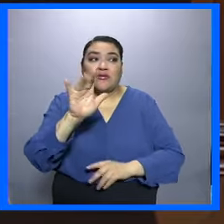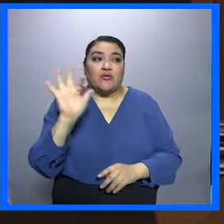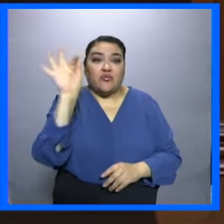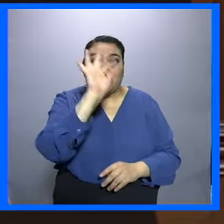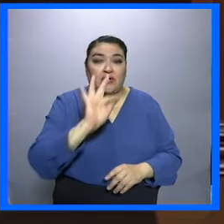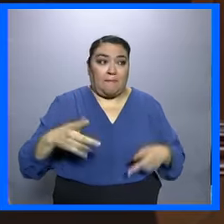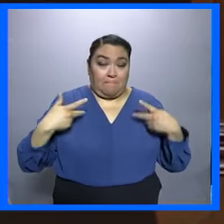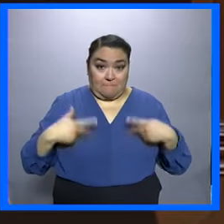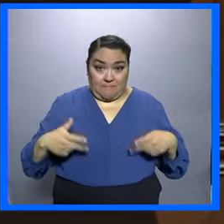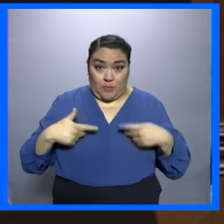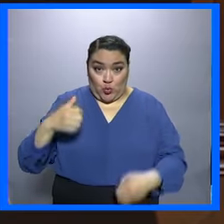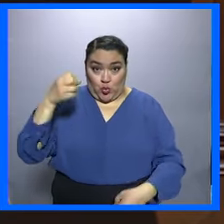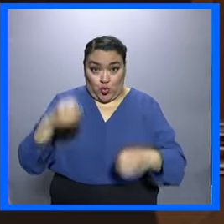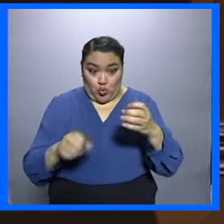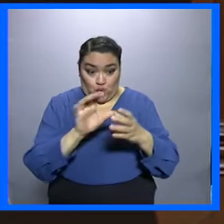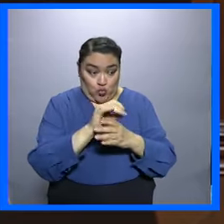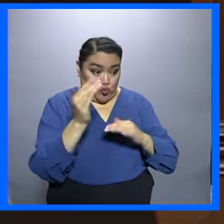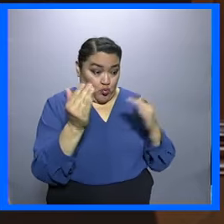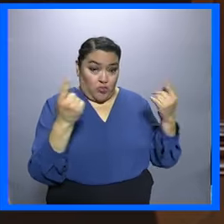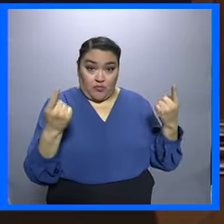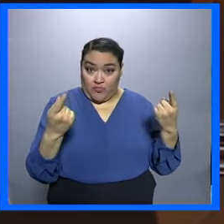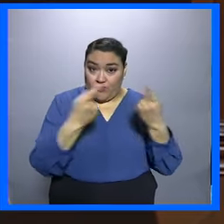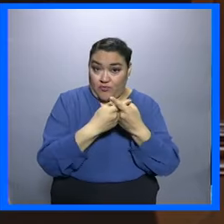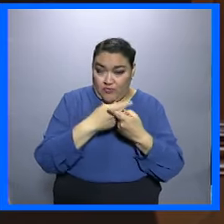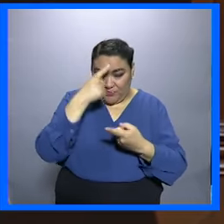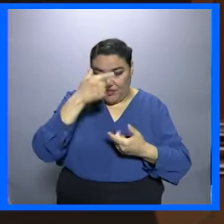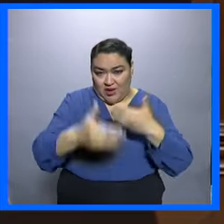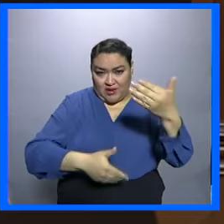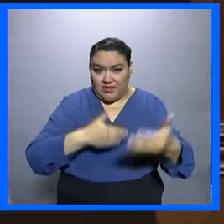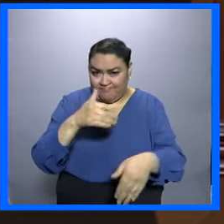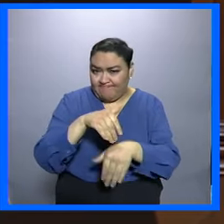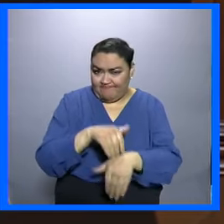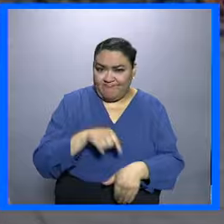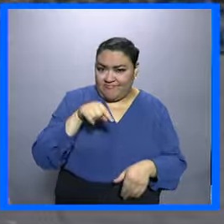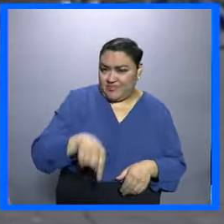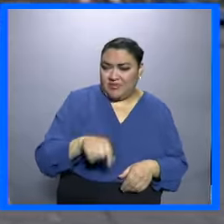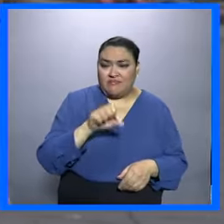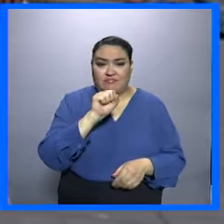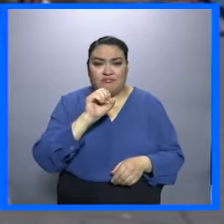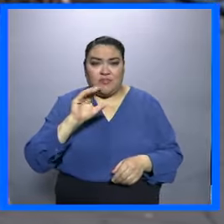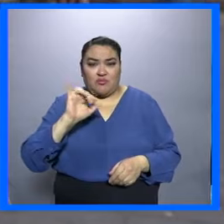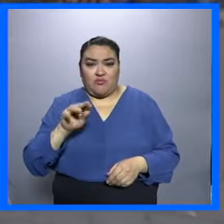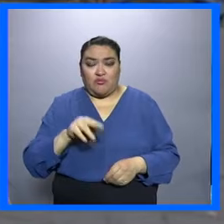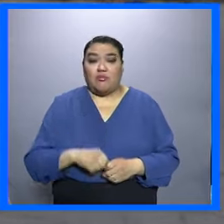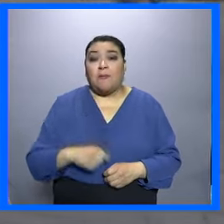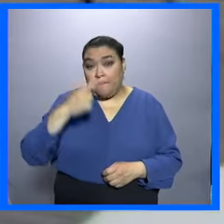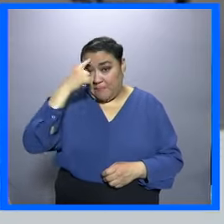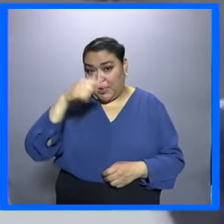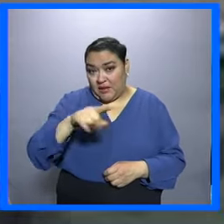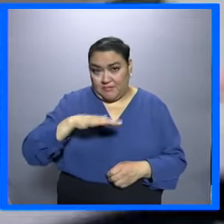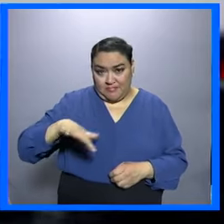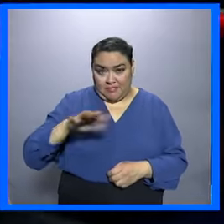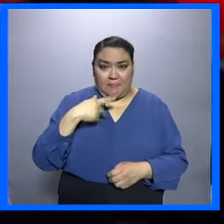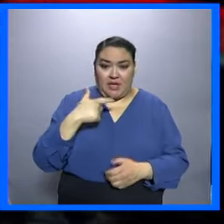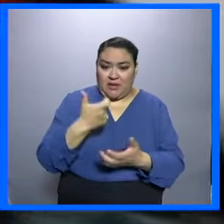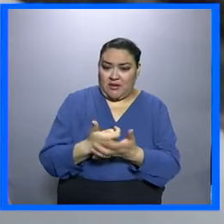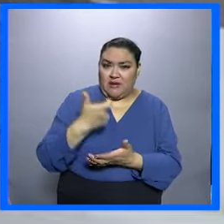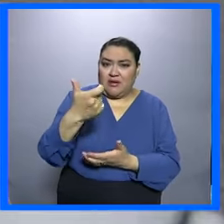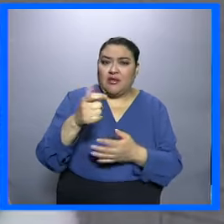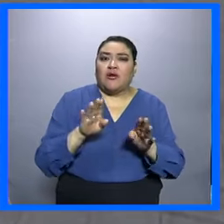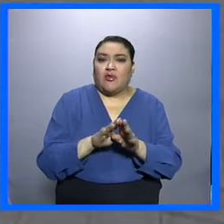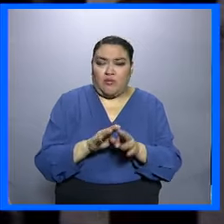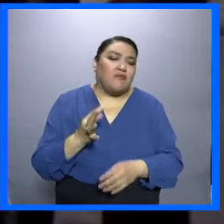las controversias constitucionales que están en vías de ejecución en esta Suprema Corte. Para garantizar el pago de las pensiones, el Poder Judicial y